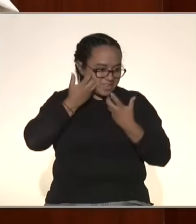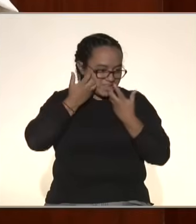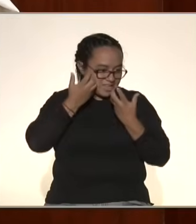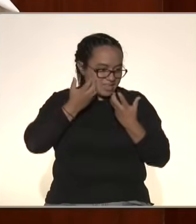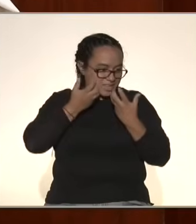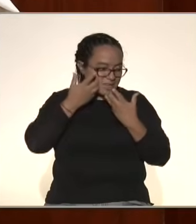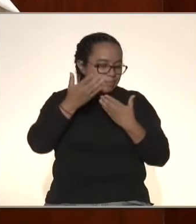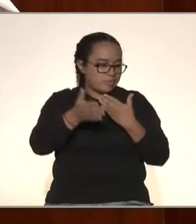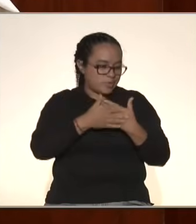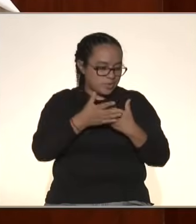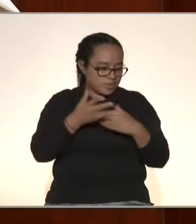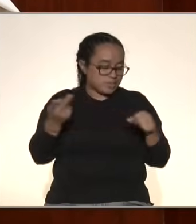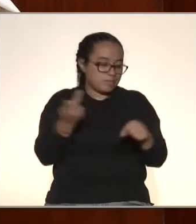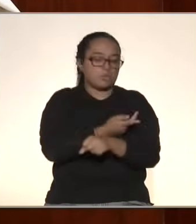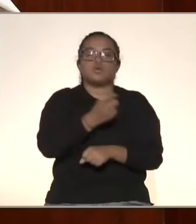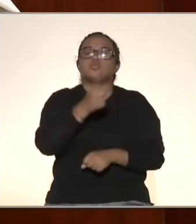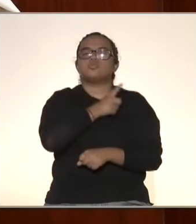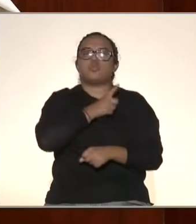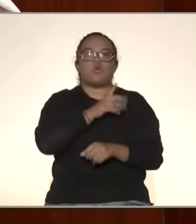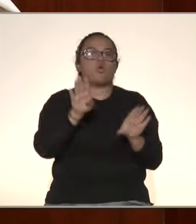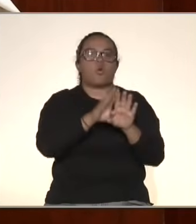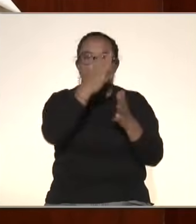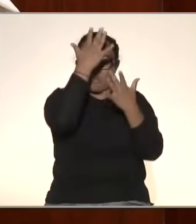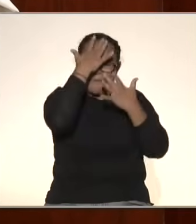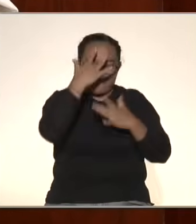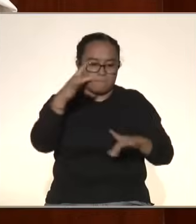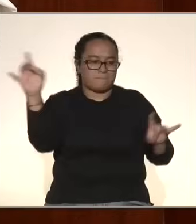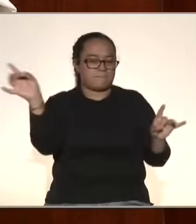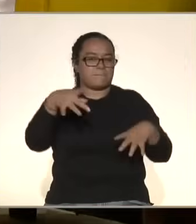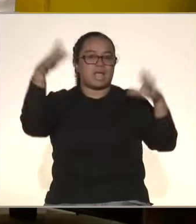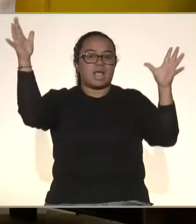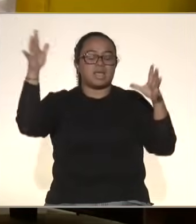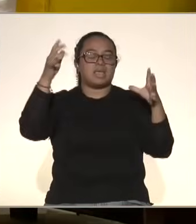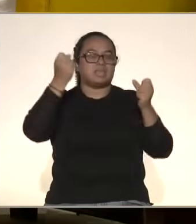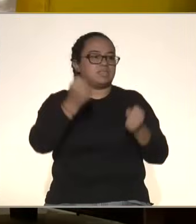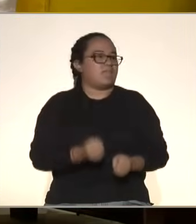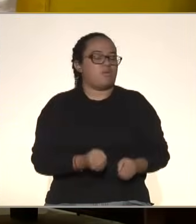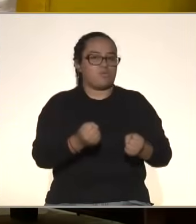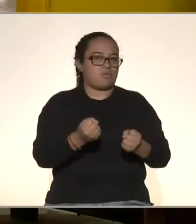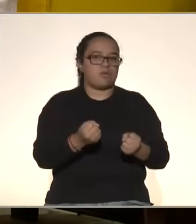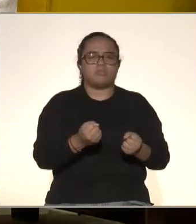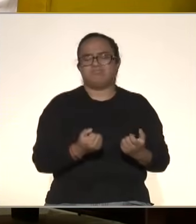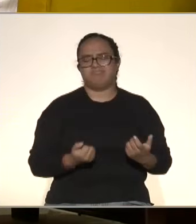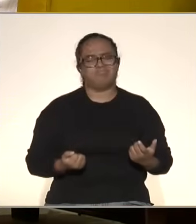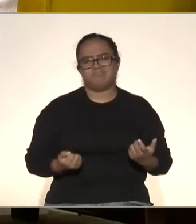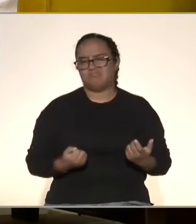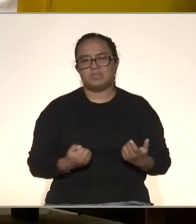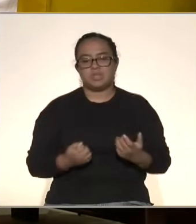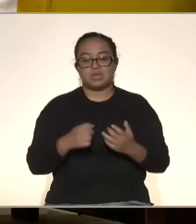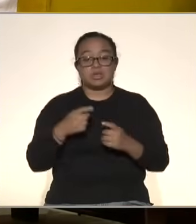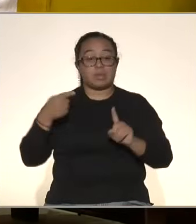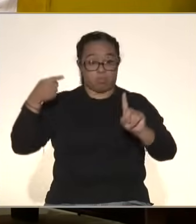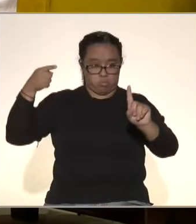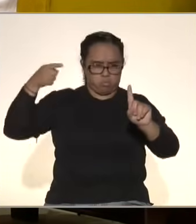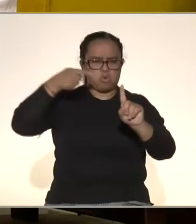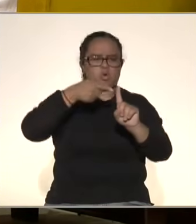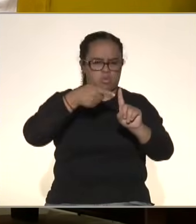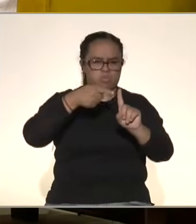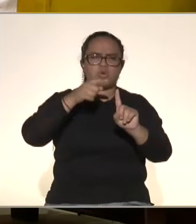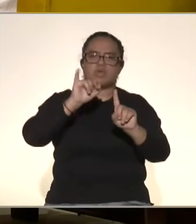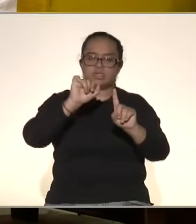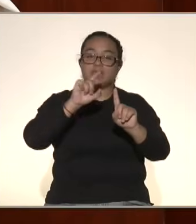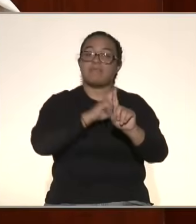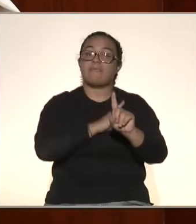algo va a suceder mágicamente por lo que yo voy a recibir esto. Exacto. Un propósito sí viene con algo